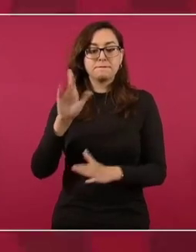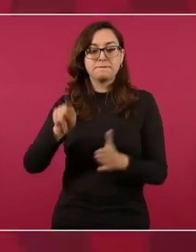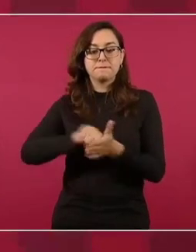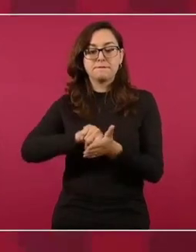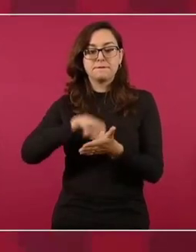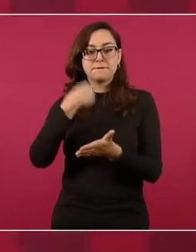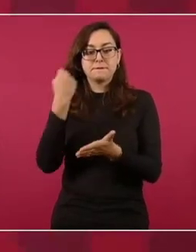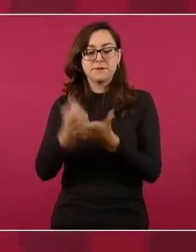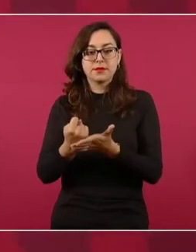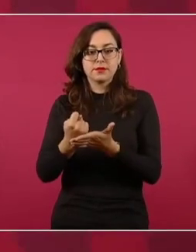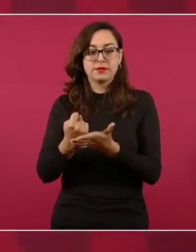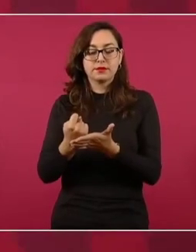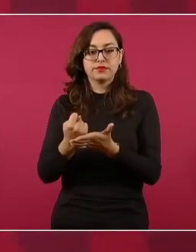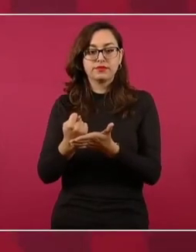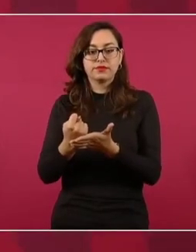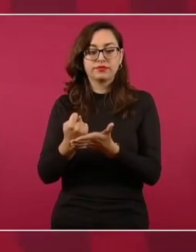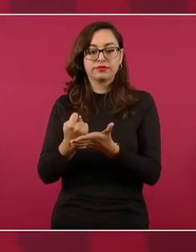vamos a estar